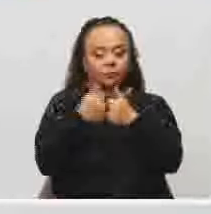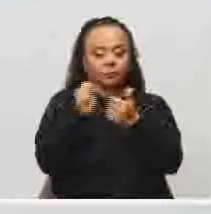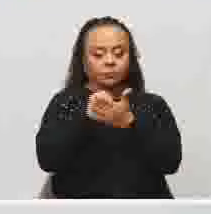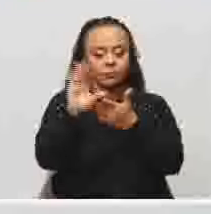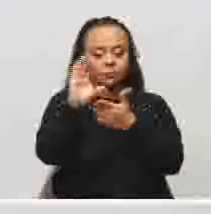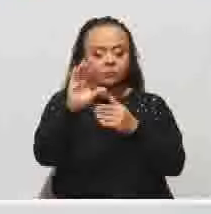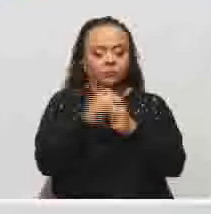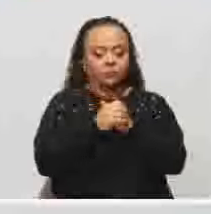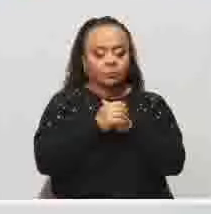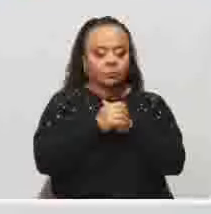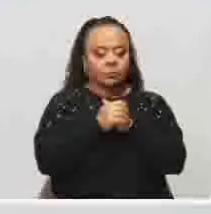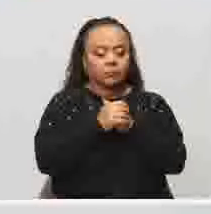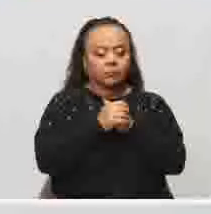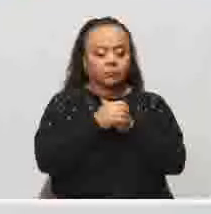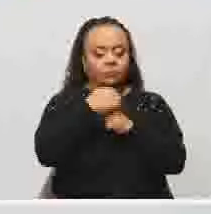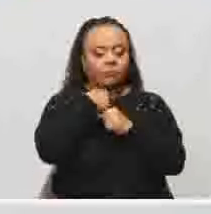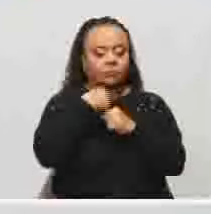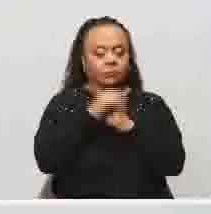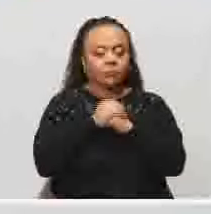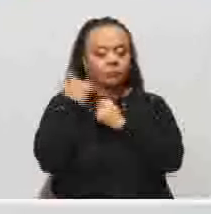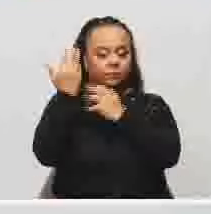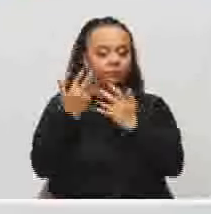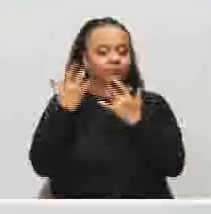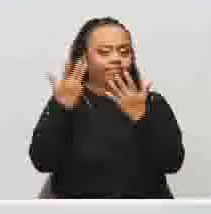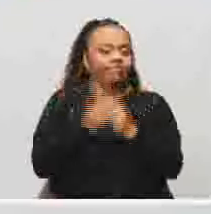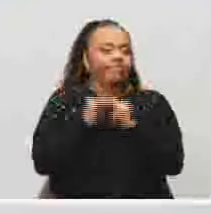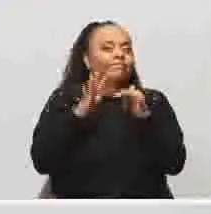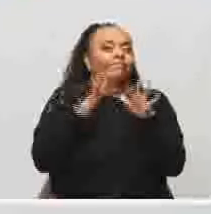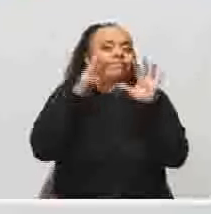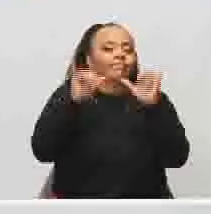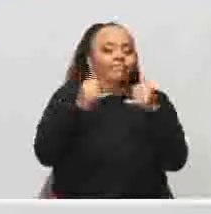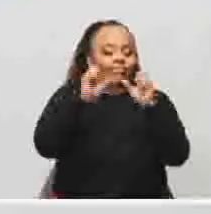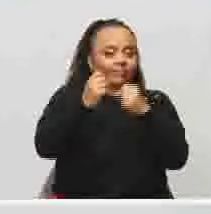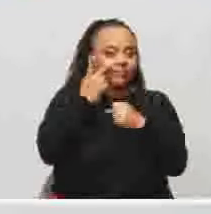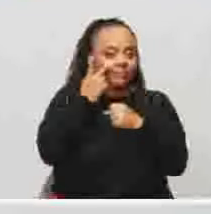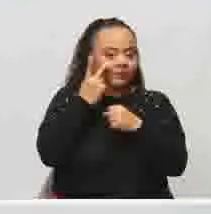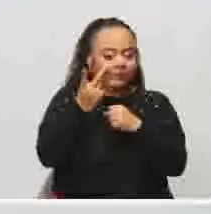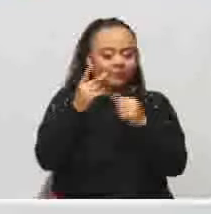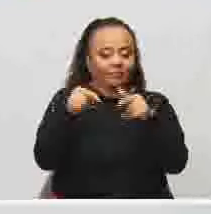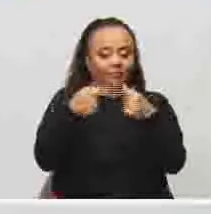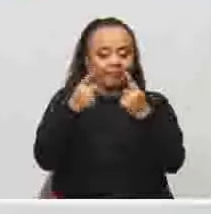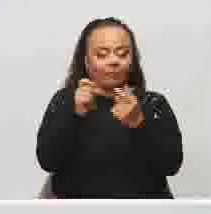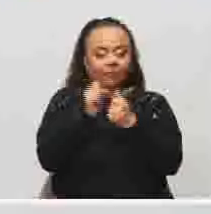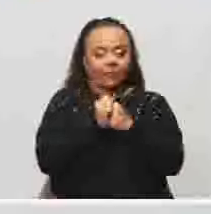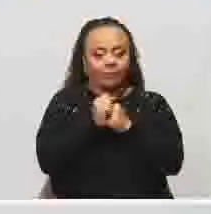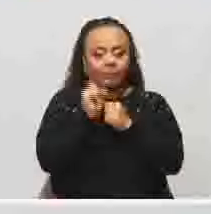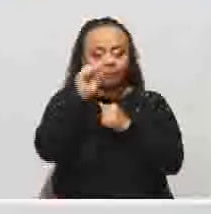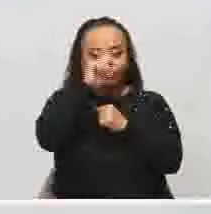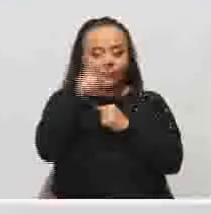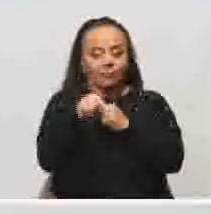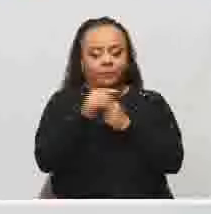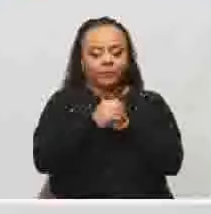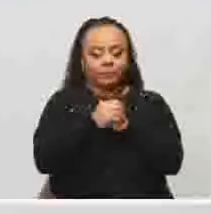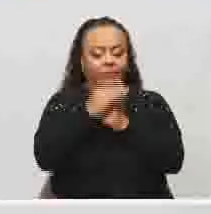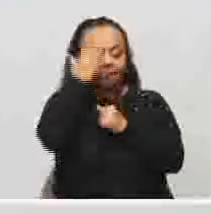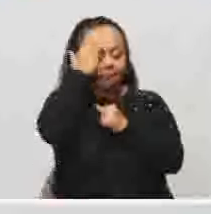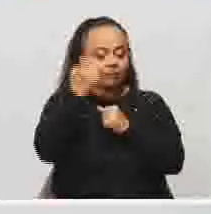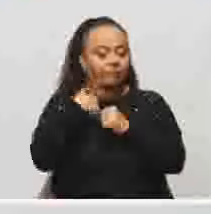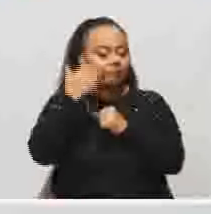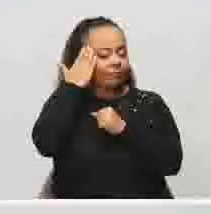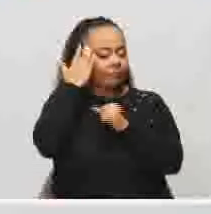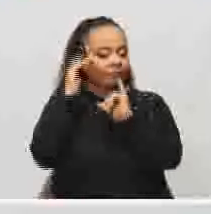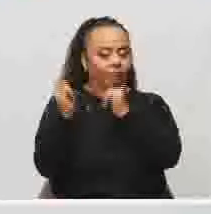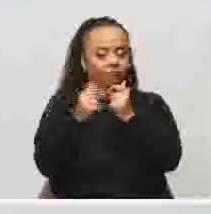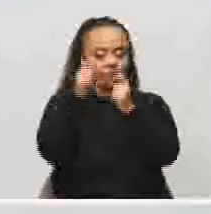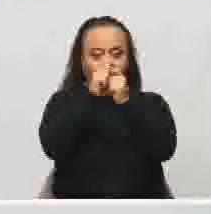Carlos esperando también Qué versión vamos a tener de San Carlos ante este deportivo saprisa Pero sería un partido clave porque bueno se disputan